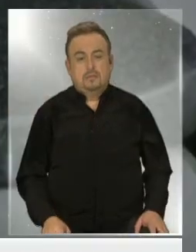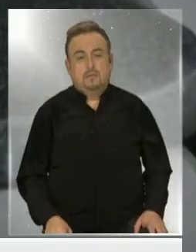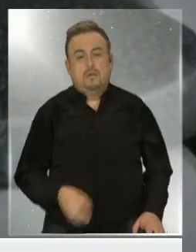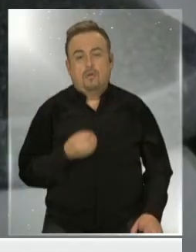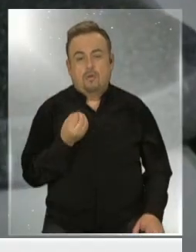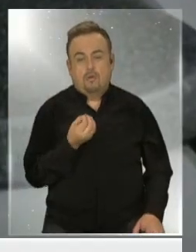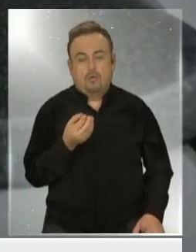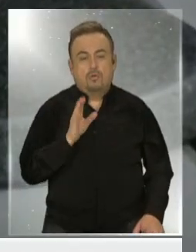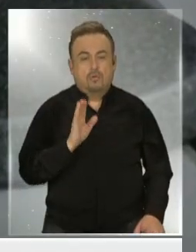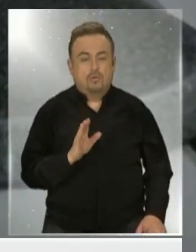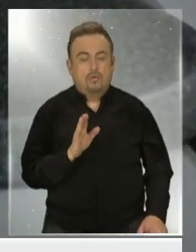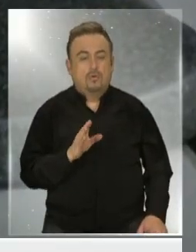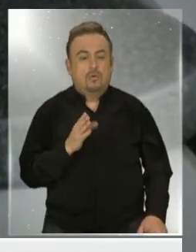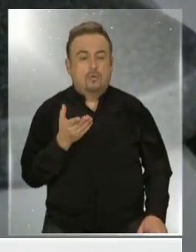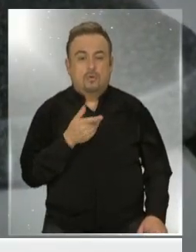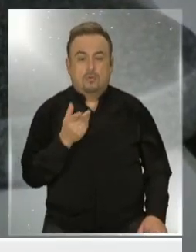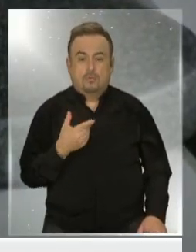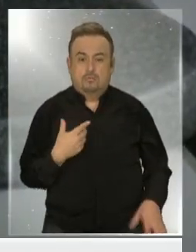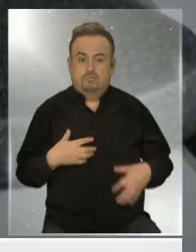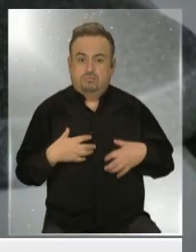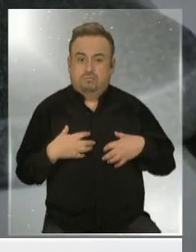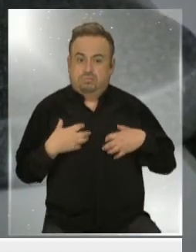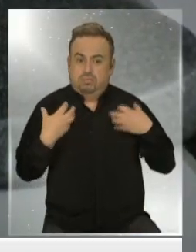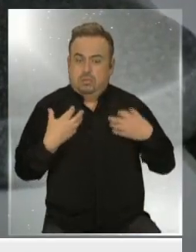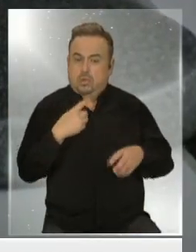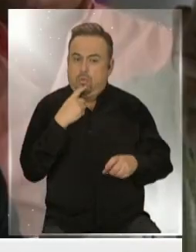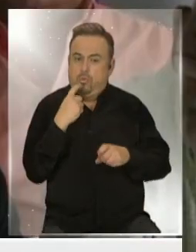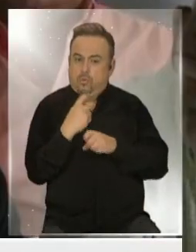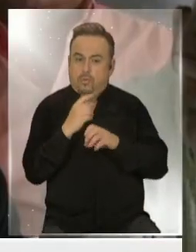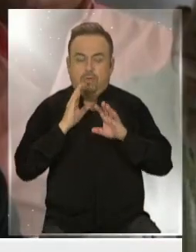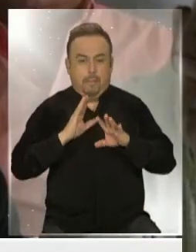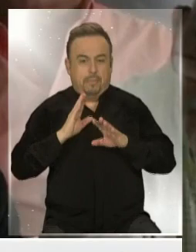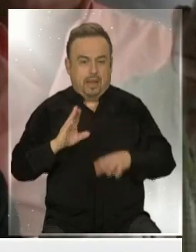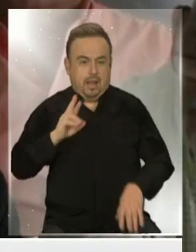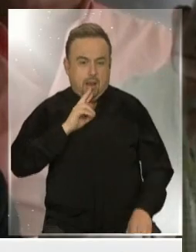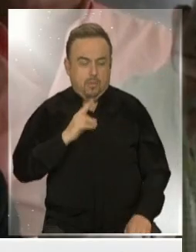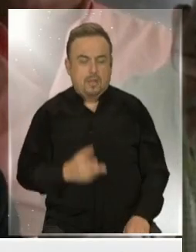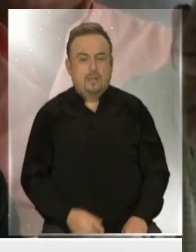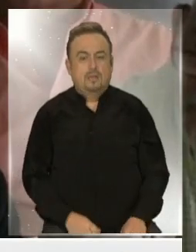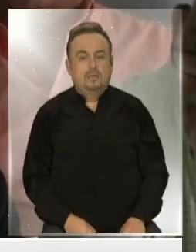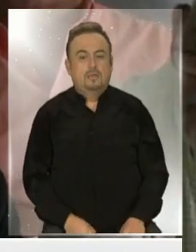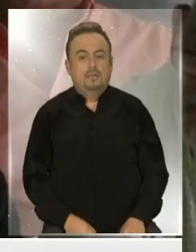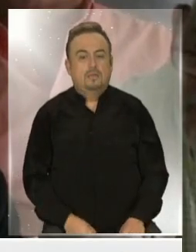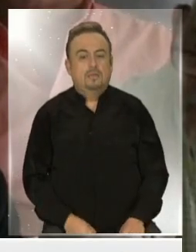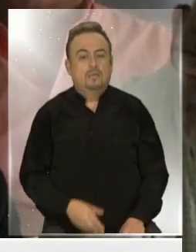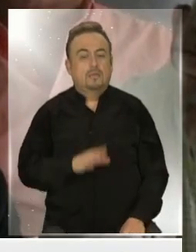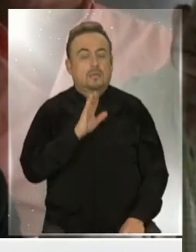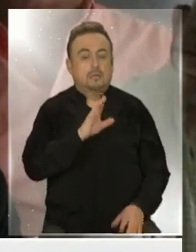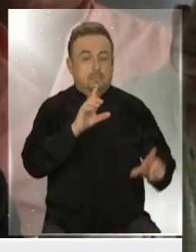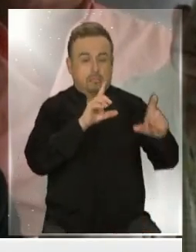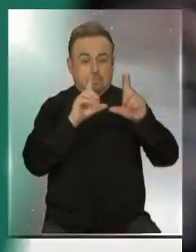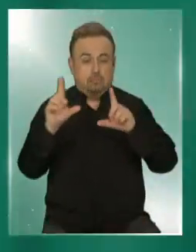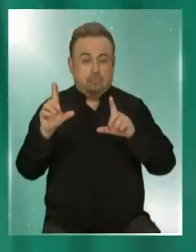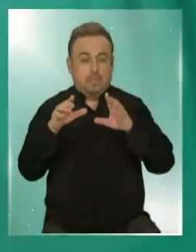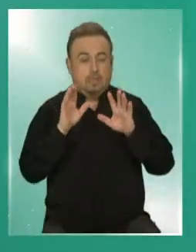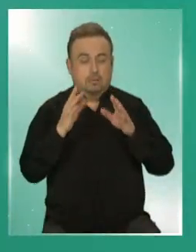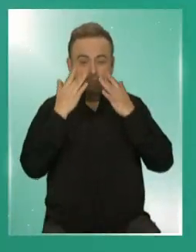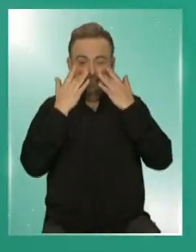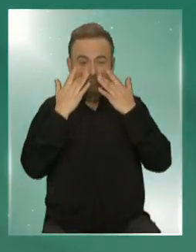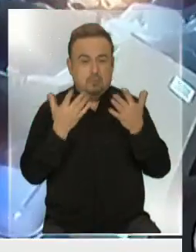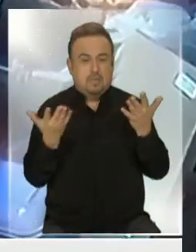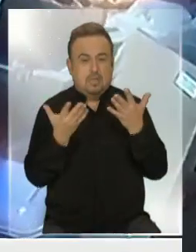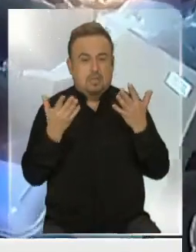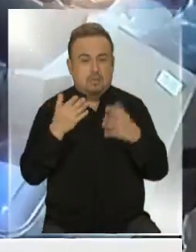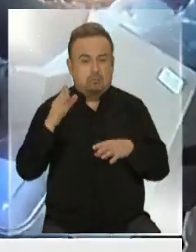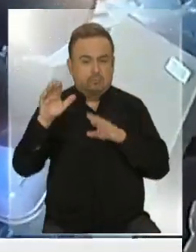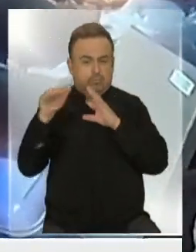obviamente la reacción va a ser bastante dura. Vamos a ver una imagen muy sorprendente que nos